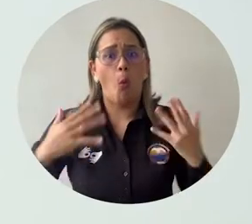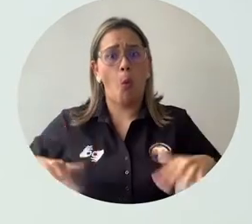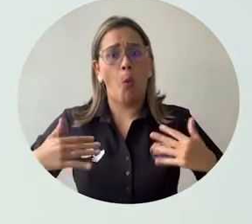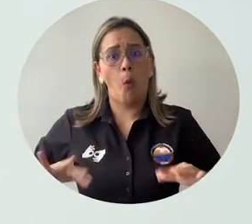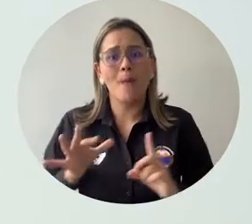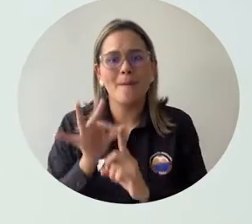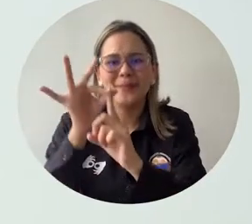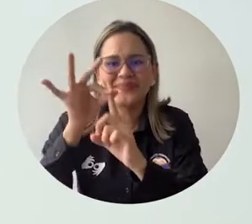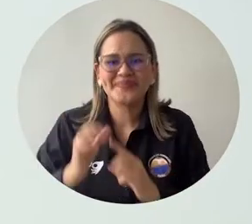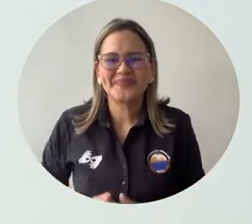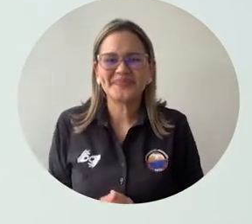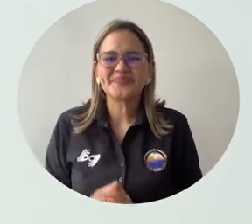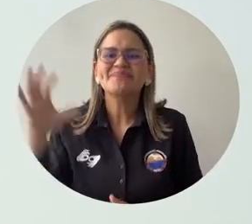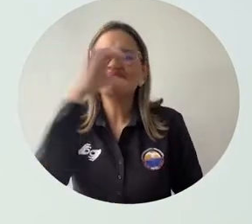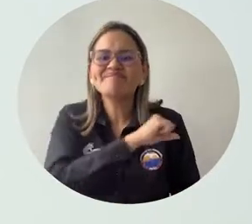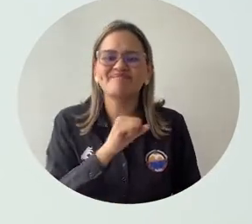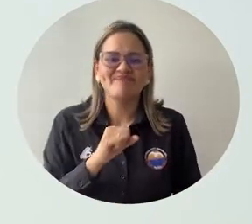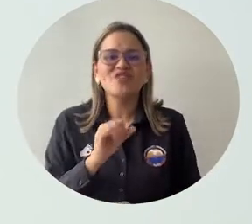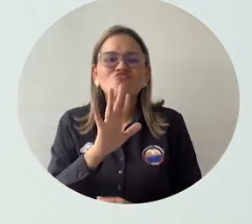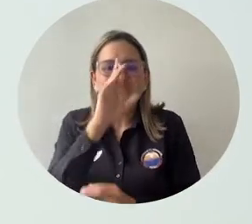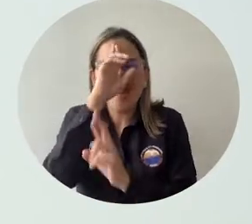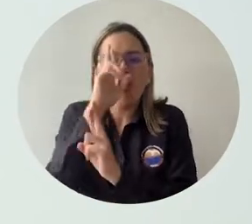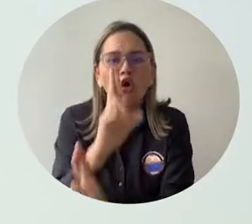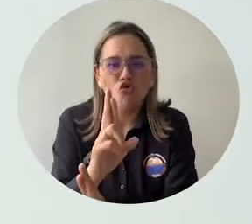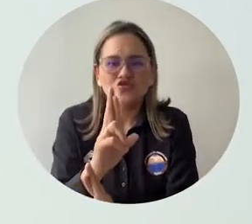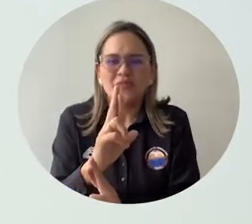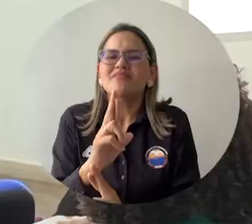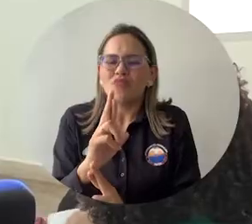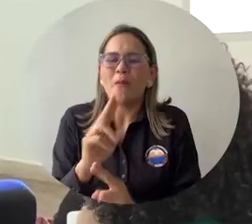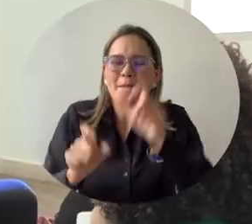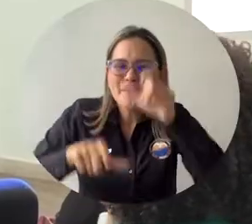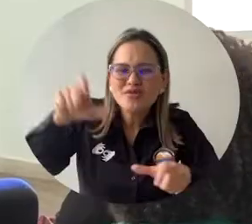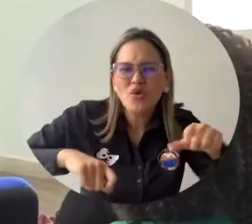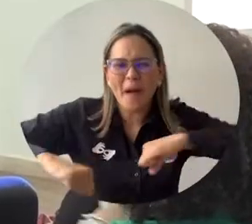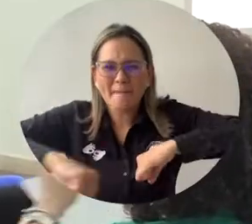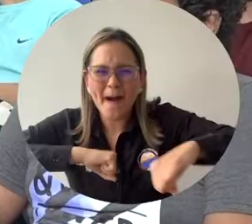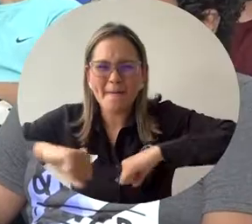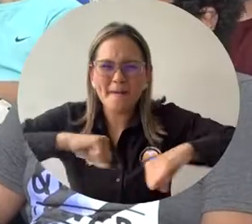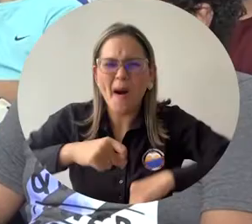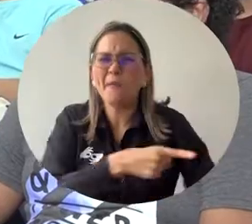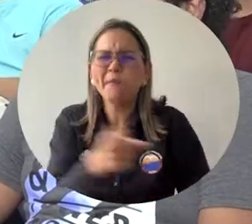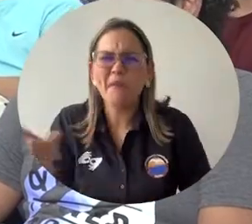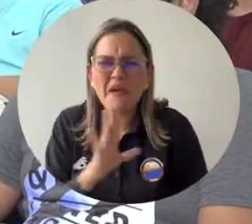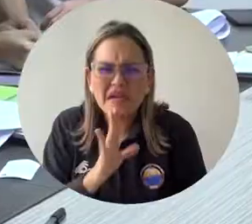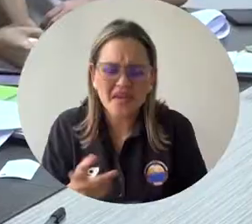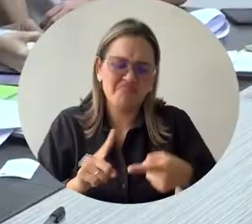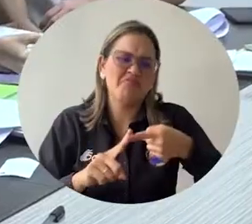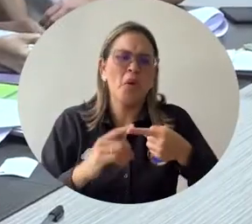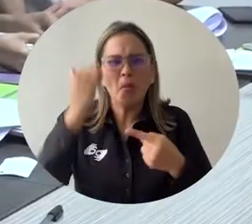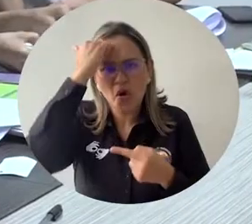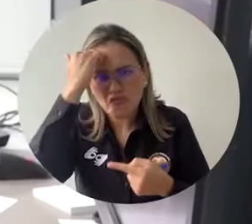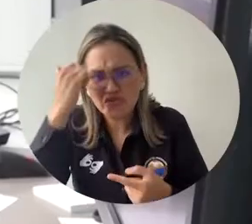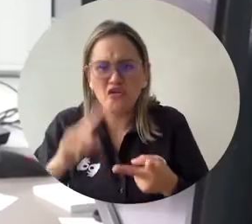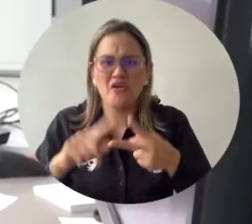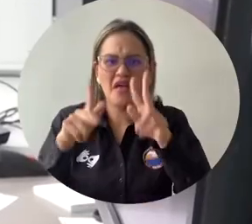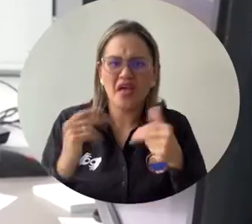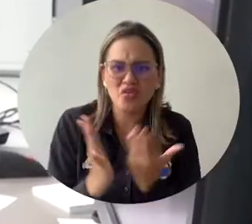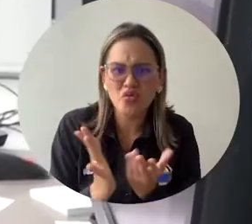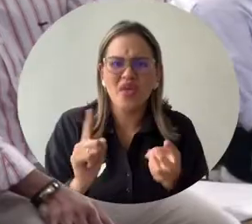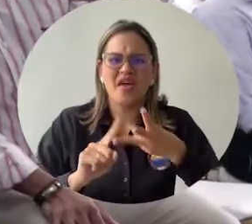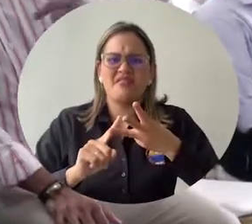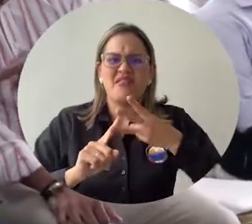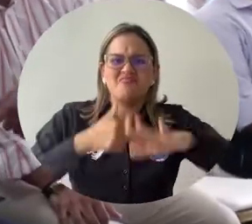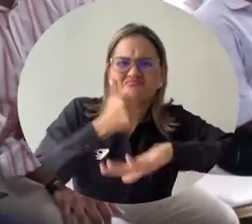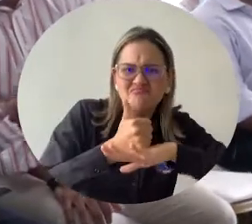reconocimiento al esfuerzo de todos los actores de la universidad, profesores, estudiantes, personal administrativo,